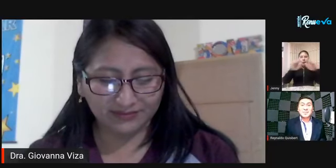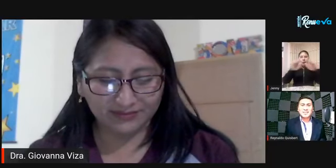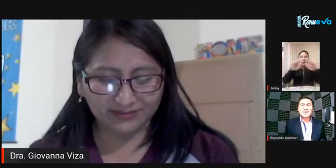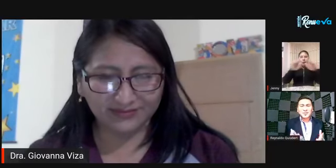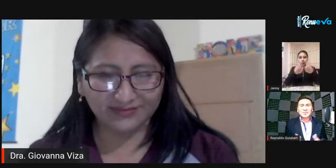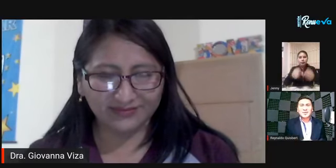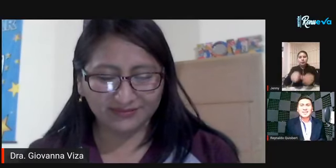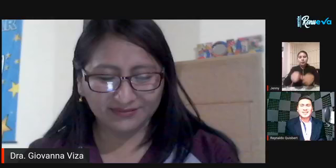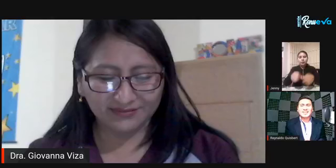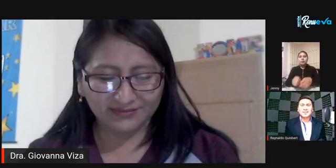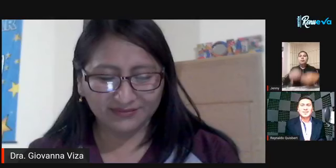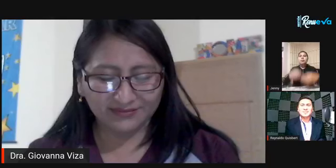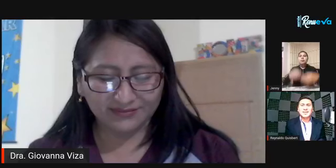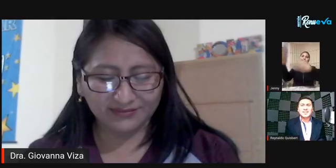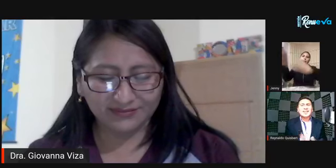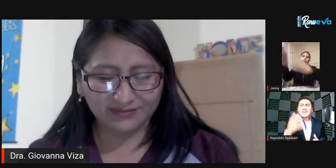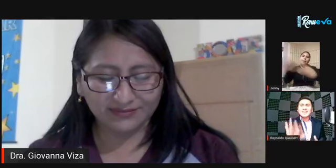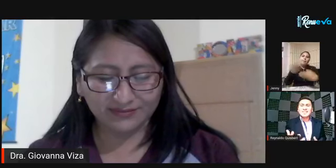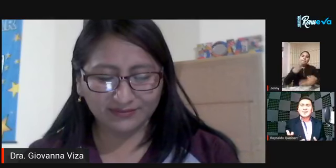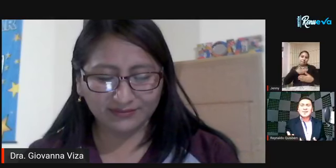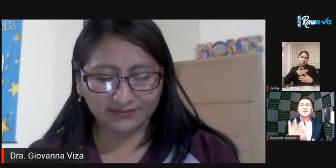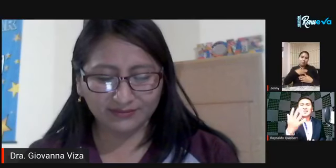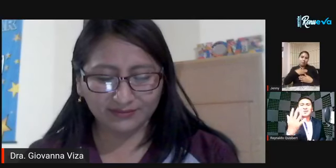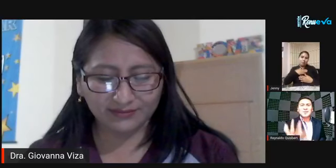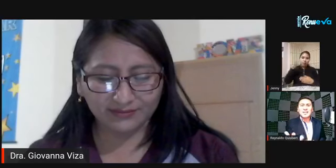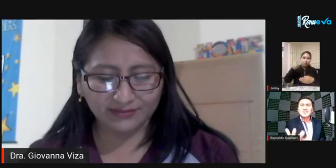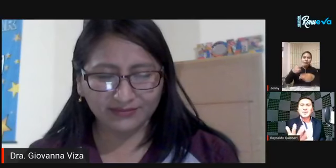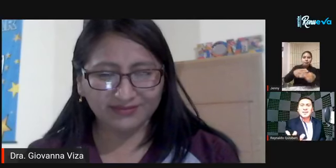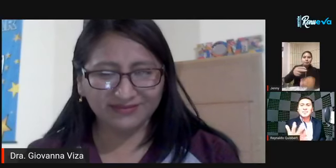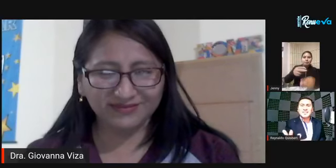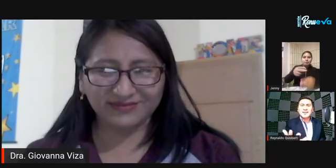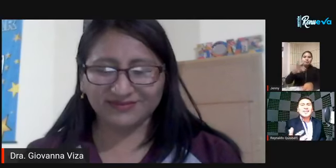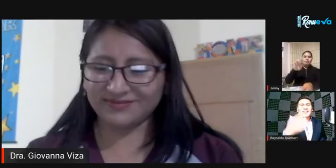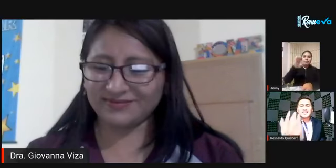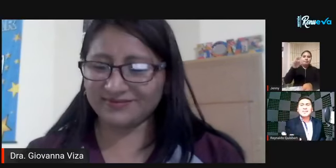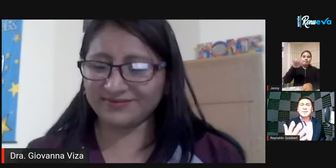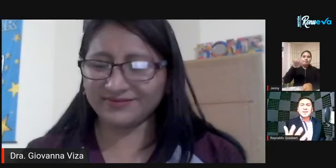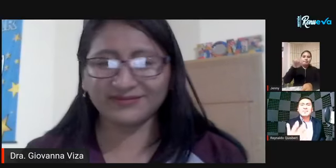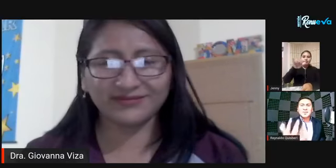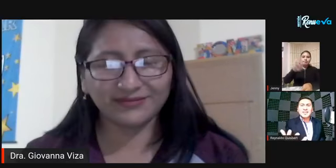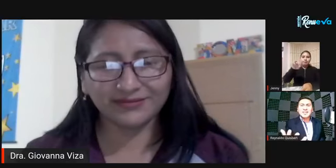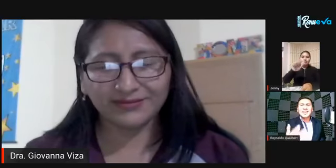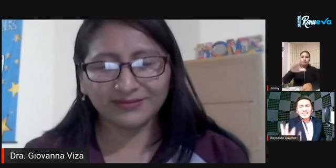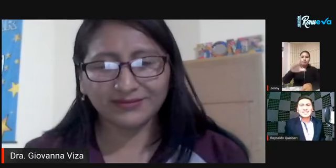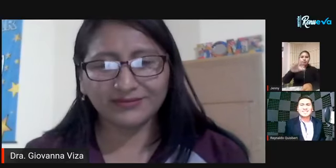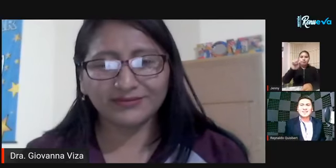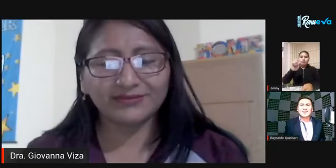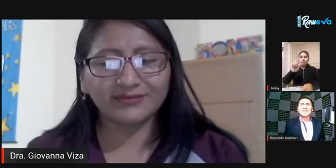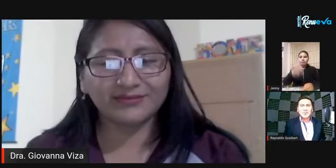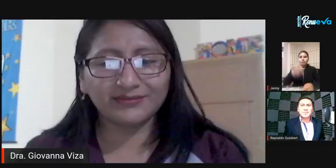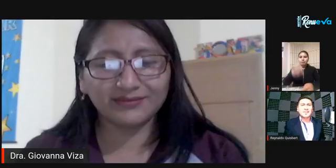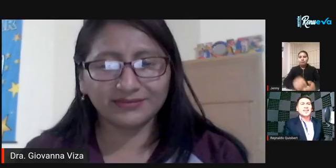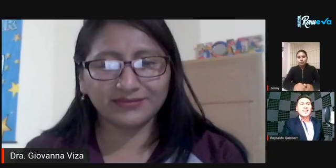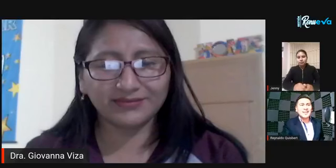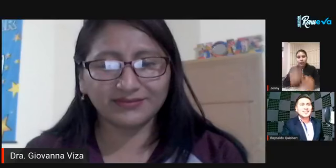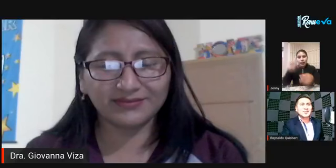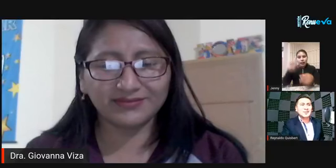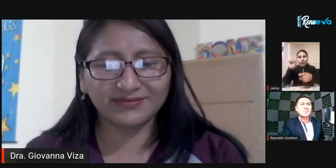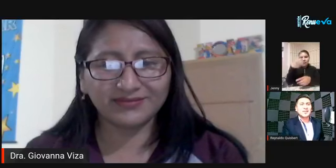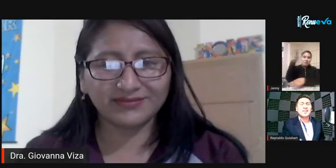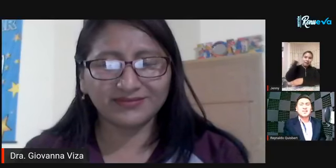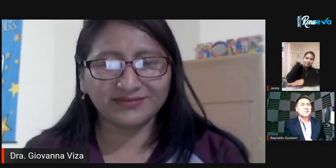cordial bienvenida. Mi nombre es Reinaldo Quisbert y les dejo con la doctora Giovanna Pisa, que es la primera ponente en este ciclo de webinars.